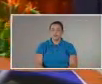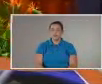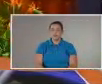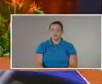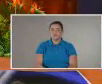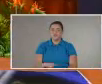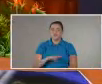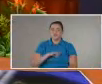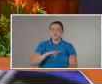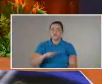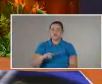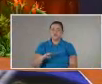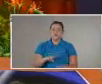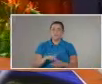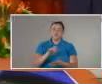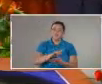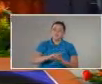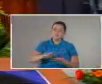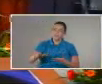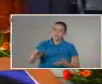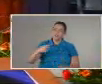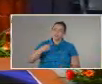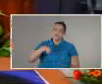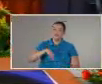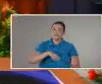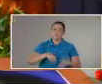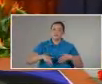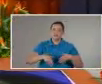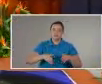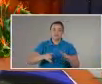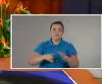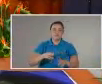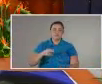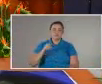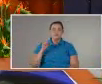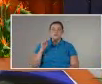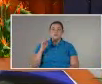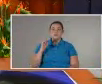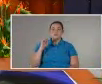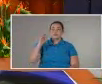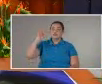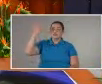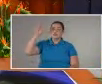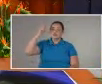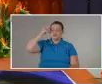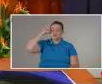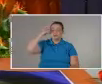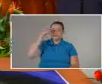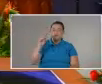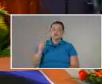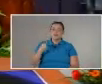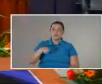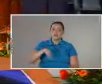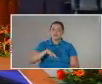distantes que mis caminos, como el cielo de la tierra, sus pensamientos que mis pensamientos.